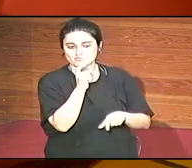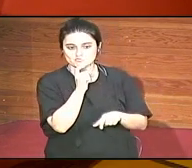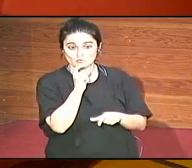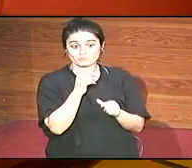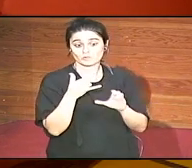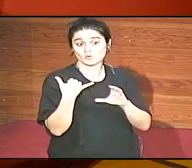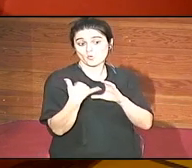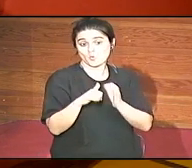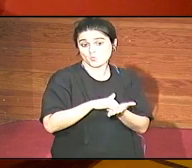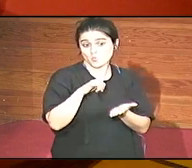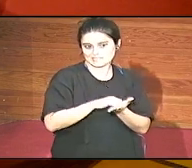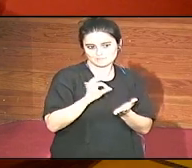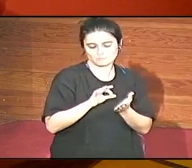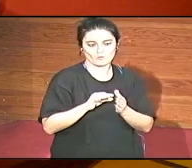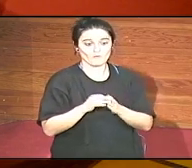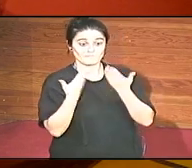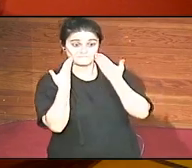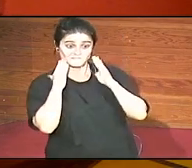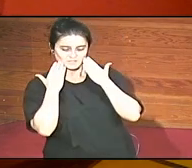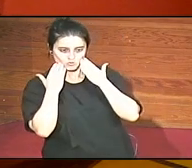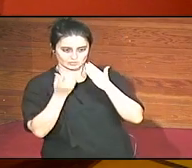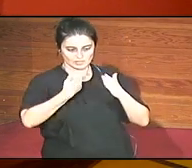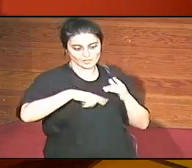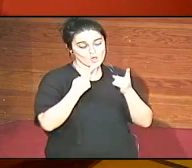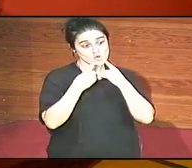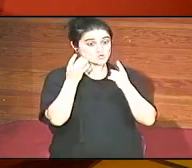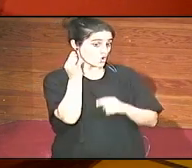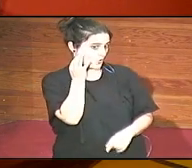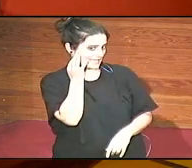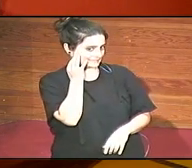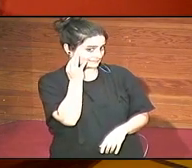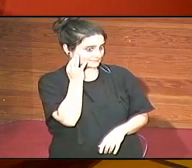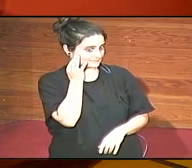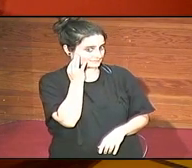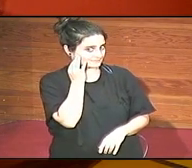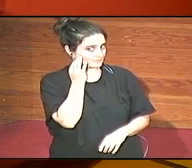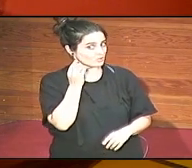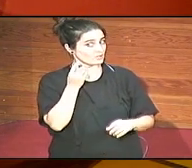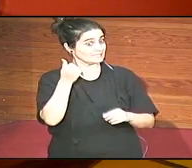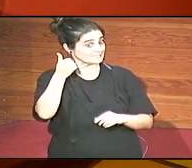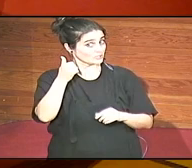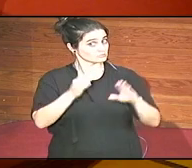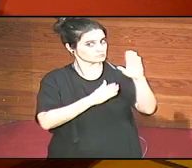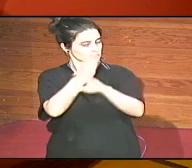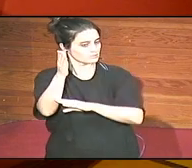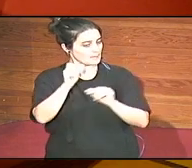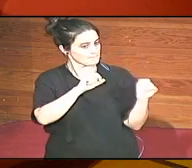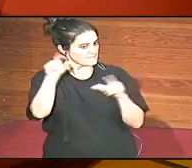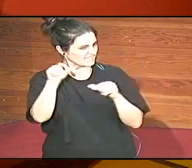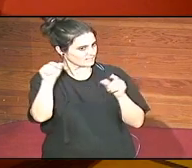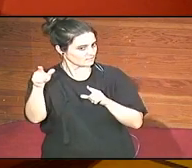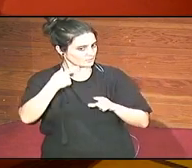whatsapp o de facebook que nos mandamos las novias de los chicos que han que han hecho la migración